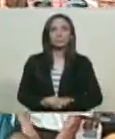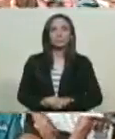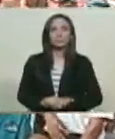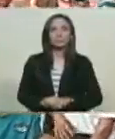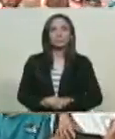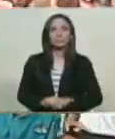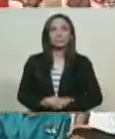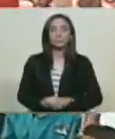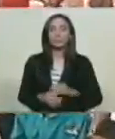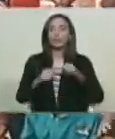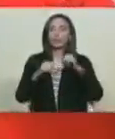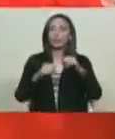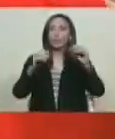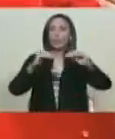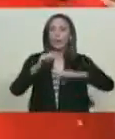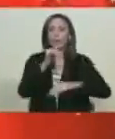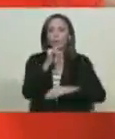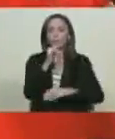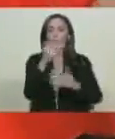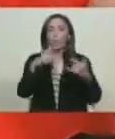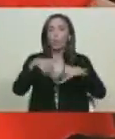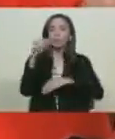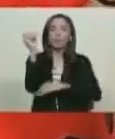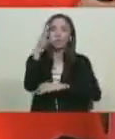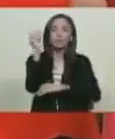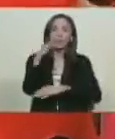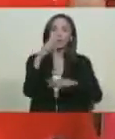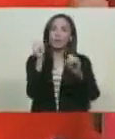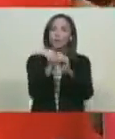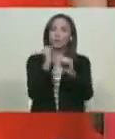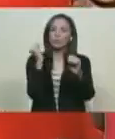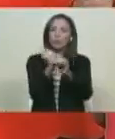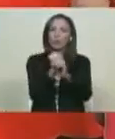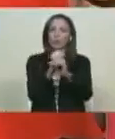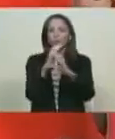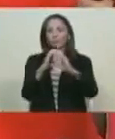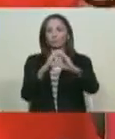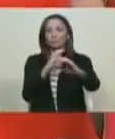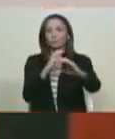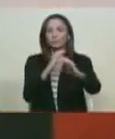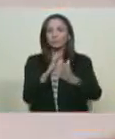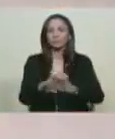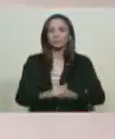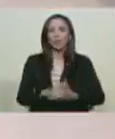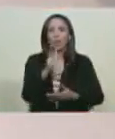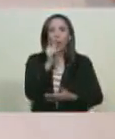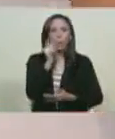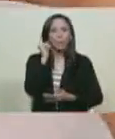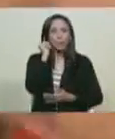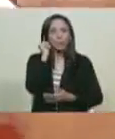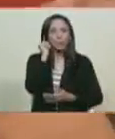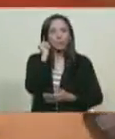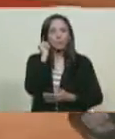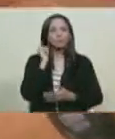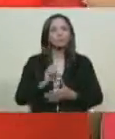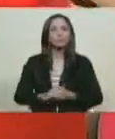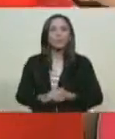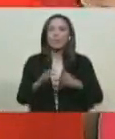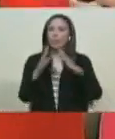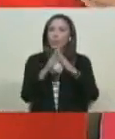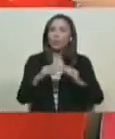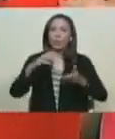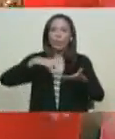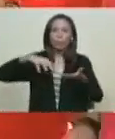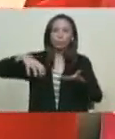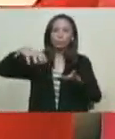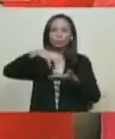Y continuamos en esta asamblea de los trabajadores y trabajadores transportistas y de todos los